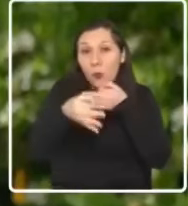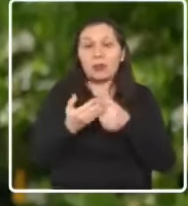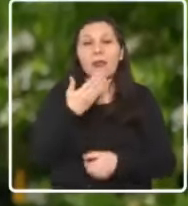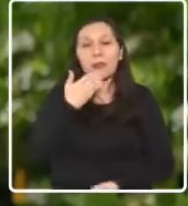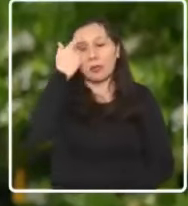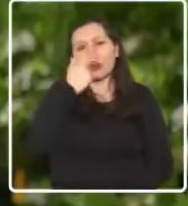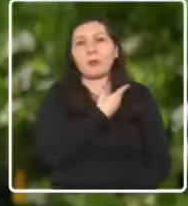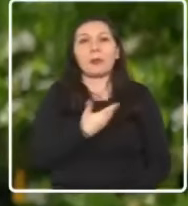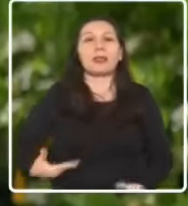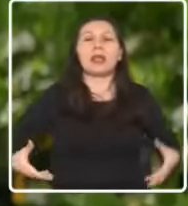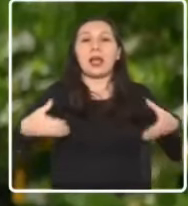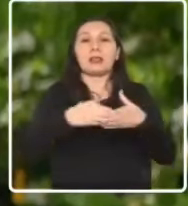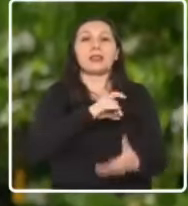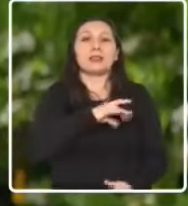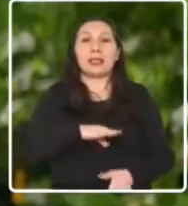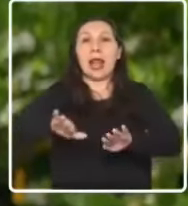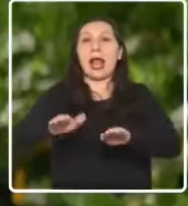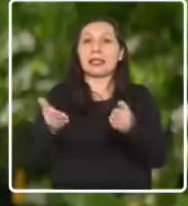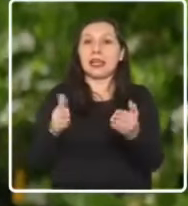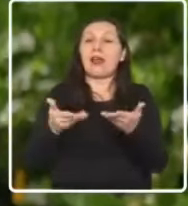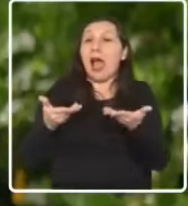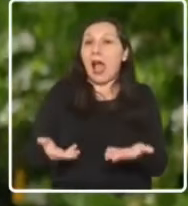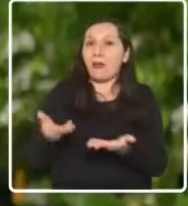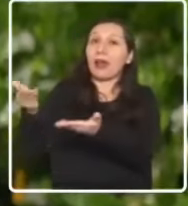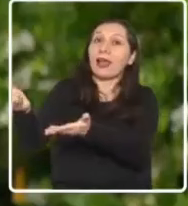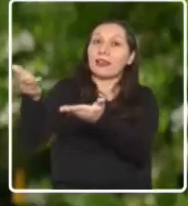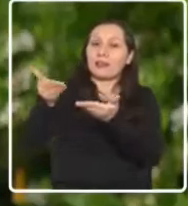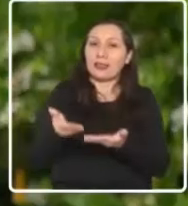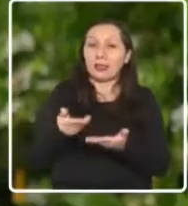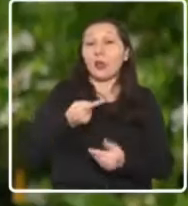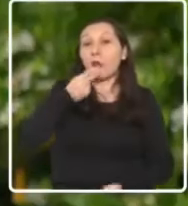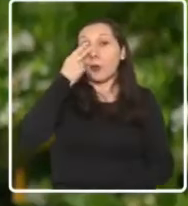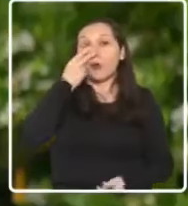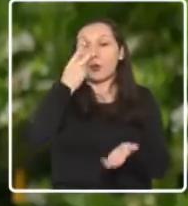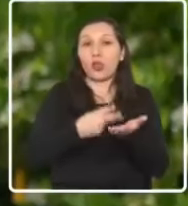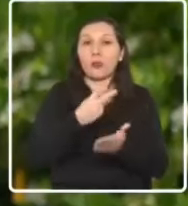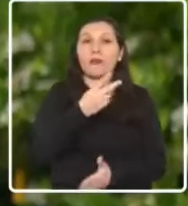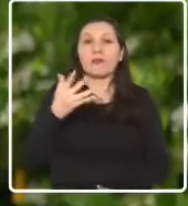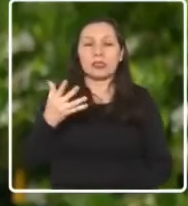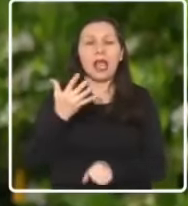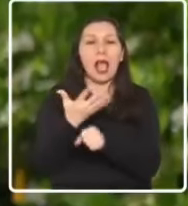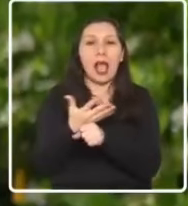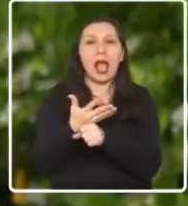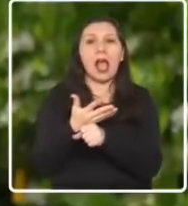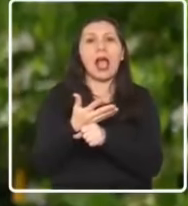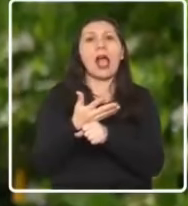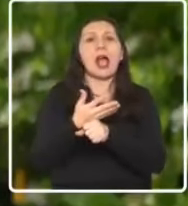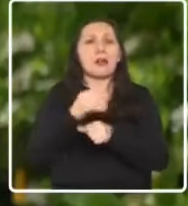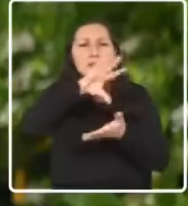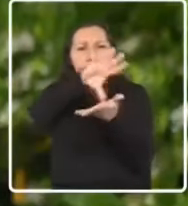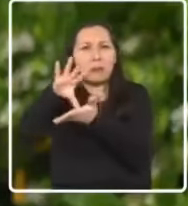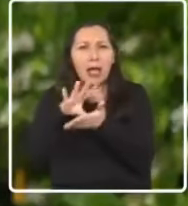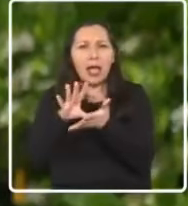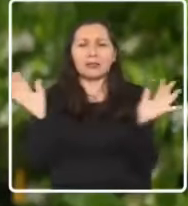también soy presidenta de la Asociación Chilena de Asadores y quiero desde ya dejarlos invitados. Noviembre del 2025 tenemos un intercontinental que va a